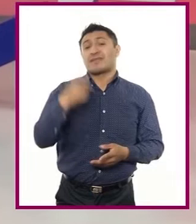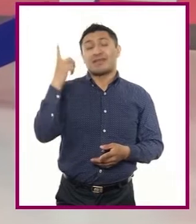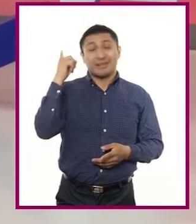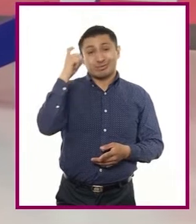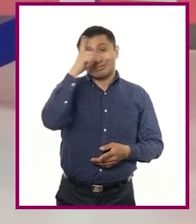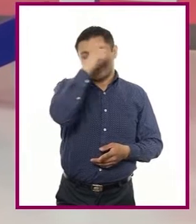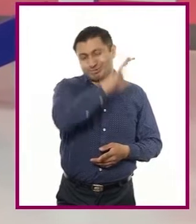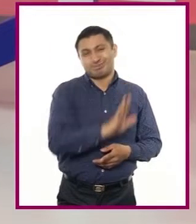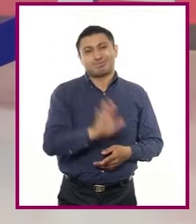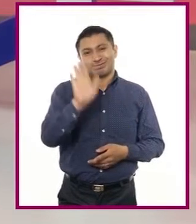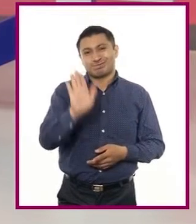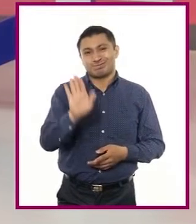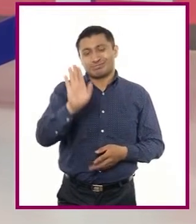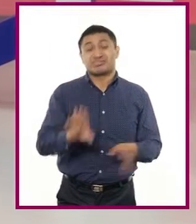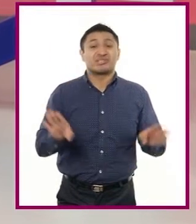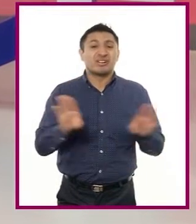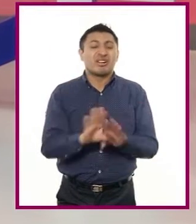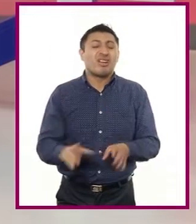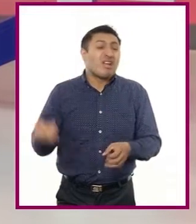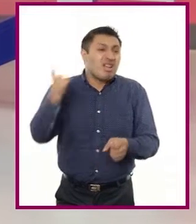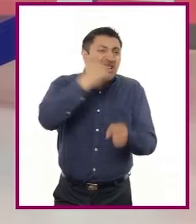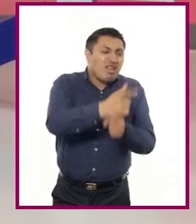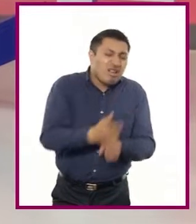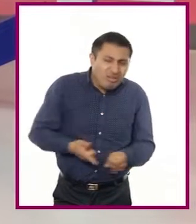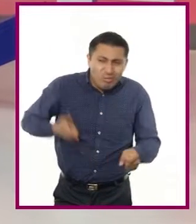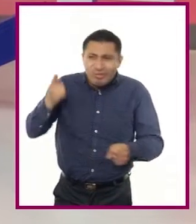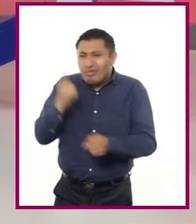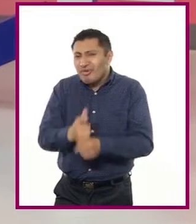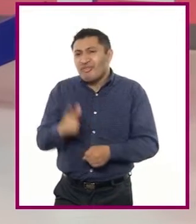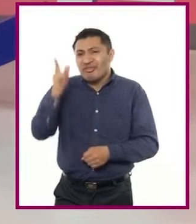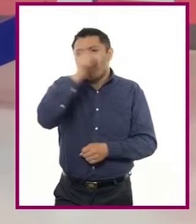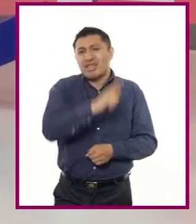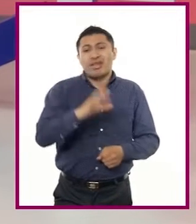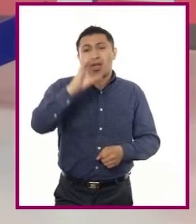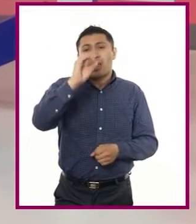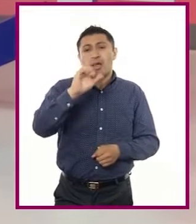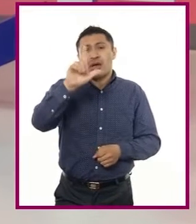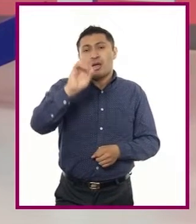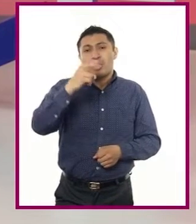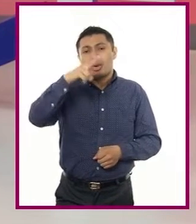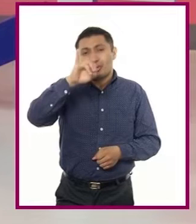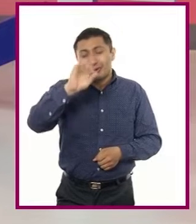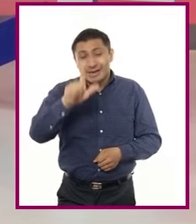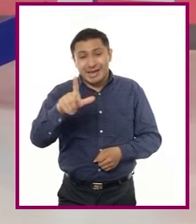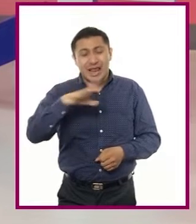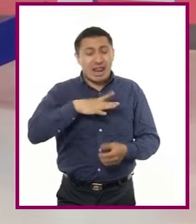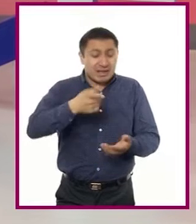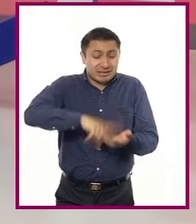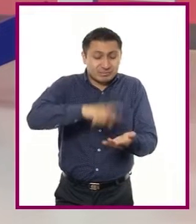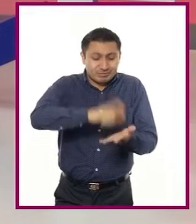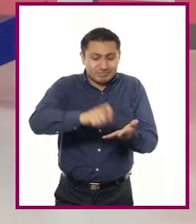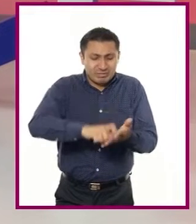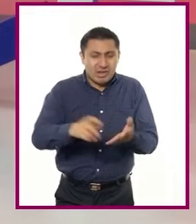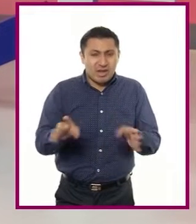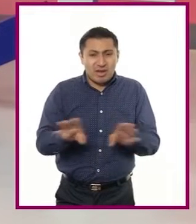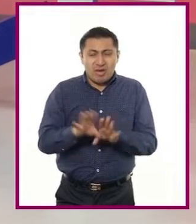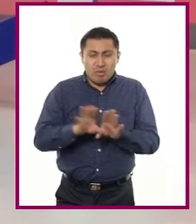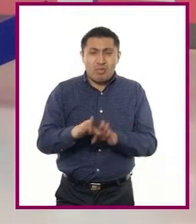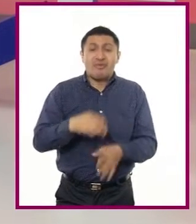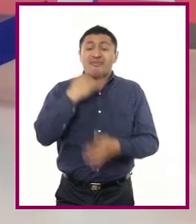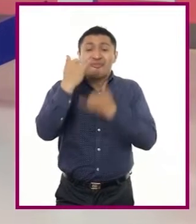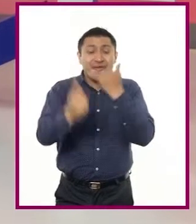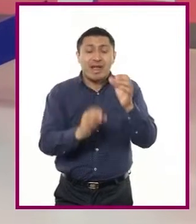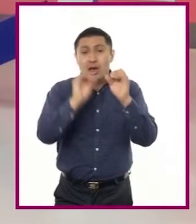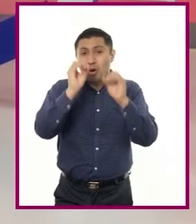complicado. ¿Cómo podemos identificar en el lenguaje coloquial de un texto escrito algunas debilidades o usos no muy adecuados